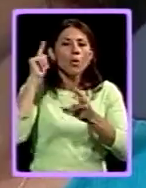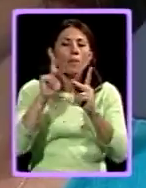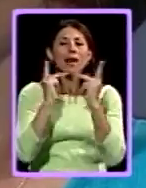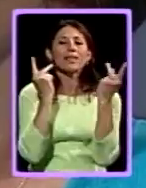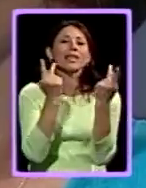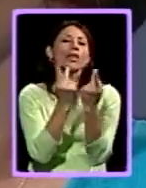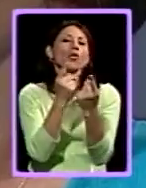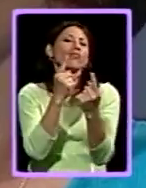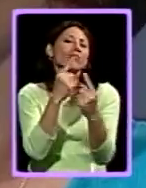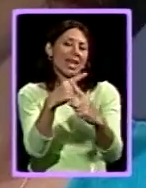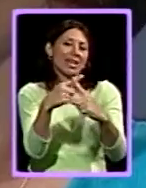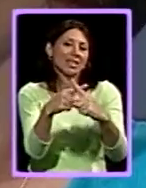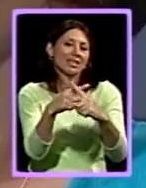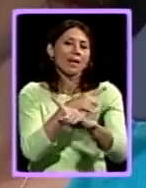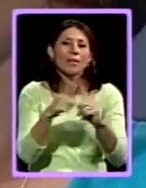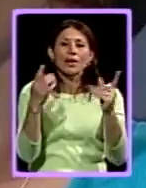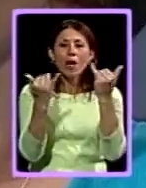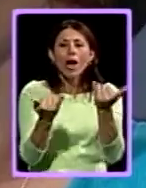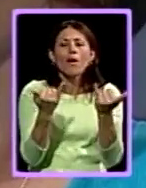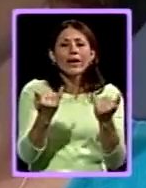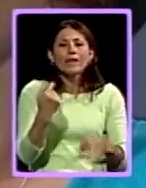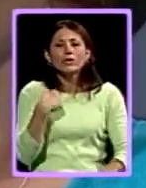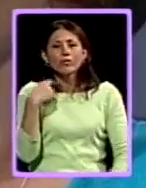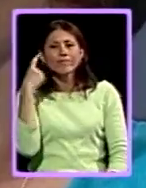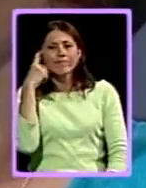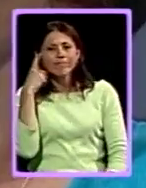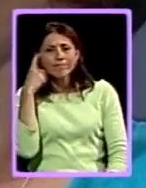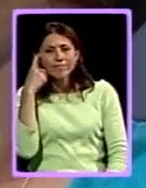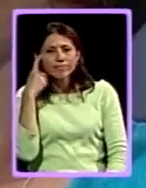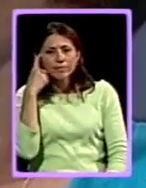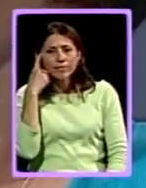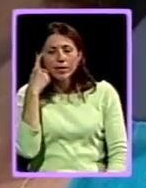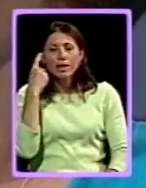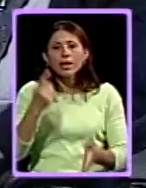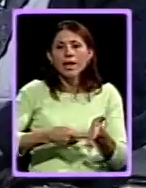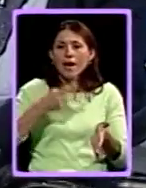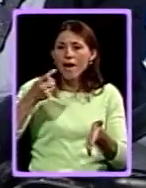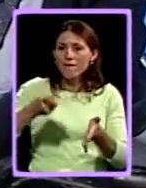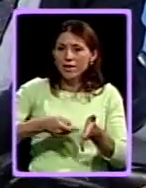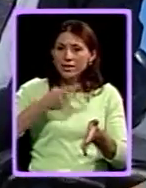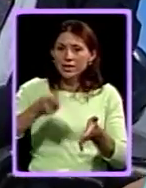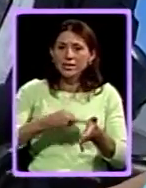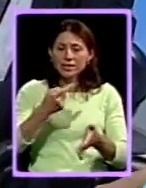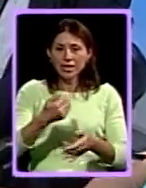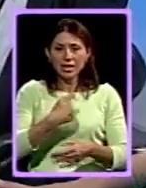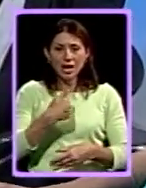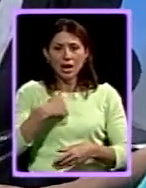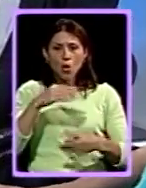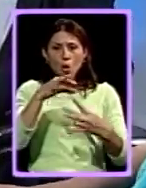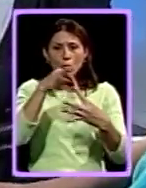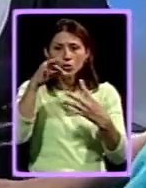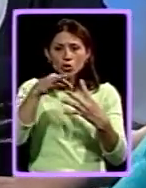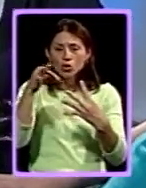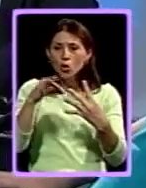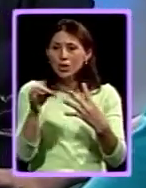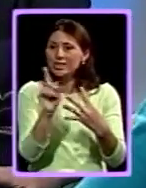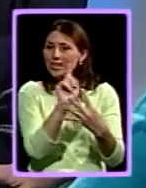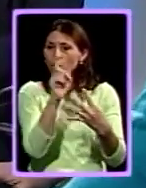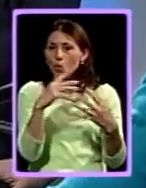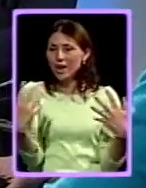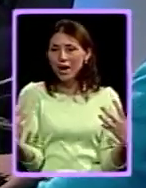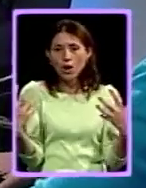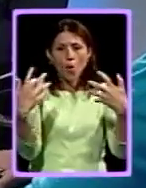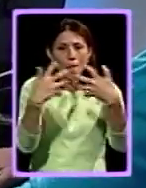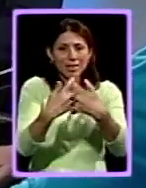estoy pensando, y a veces estaban con opciones que ideológicamente ni siquiera eran compatibles,